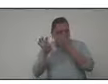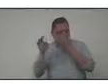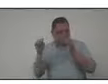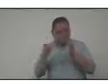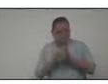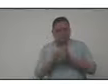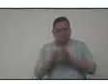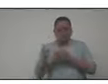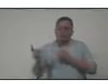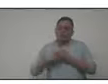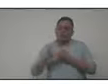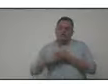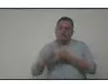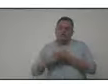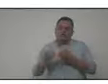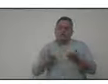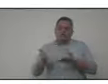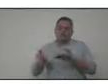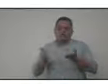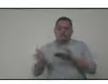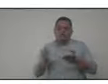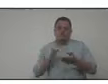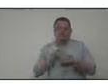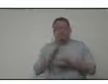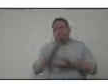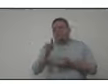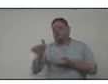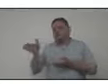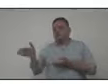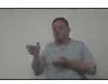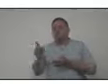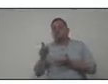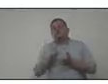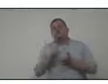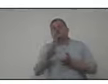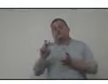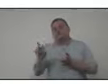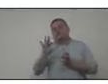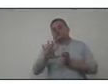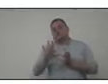9.056 usuarios en el domiciliario y en el 2022 llegamos a tener